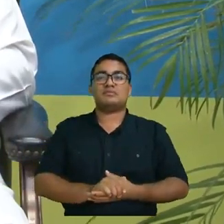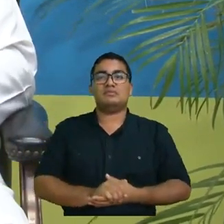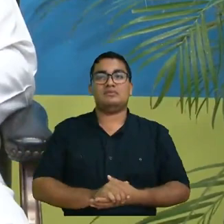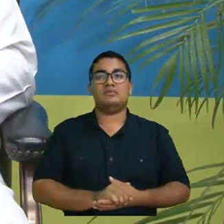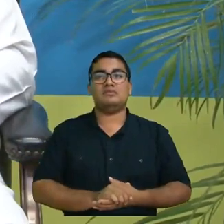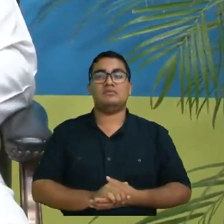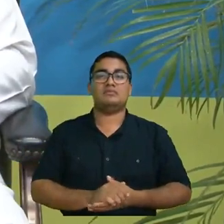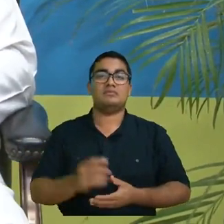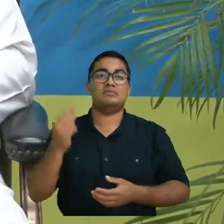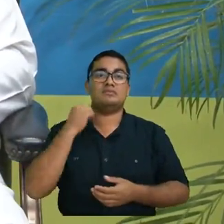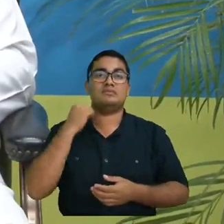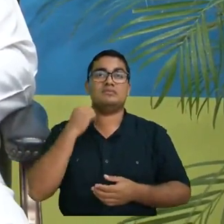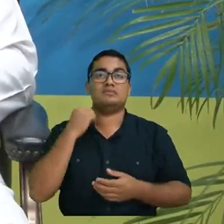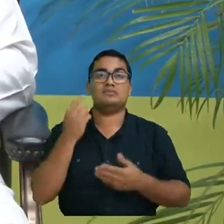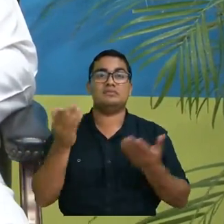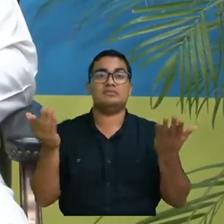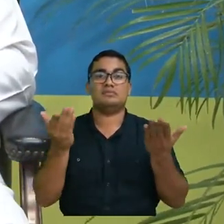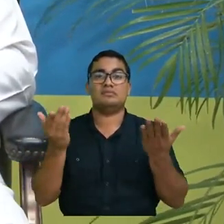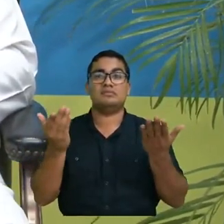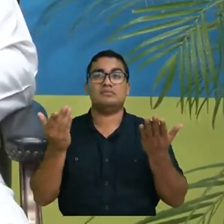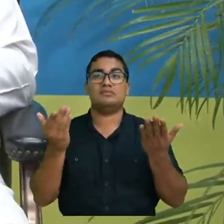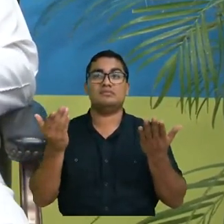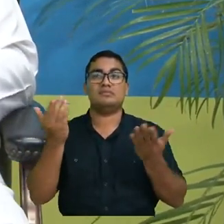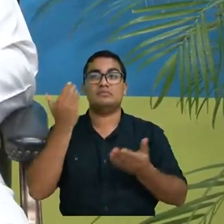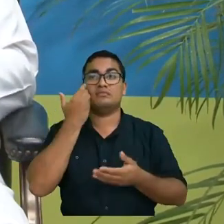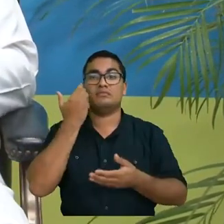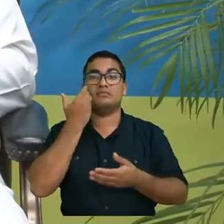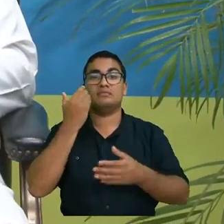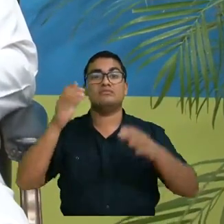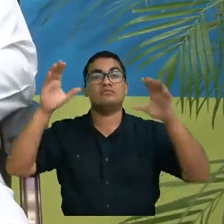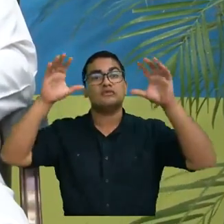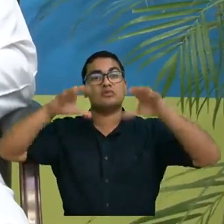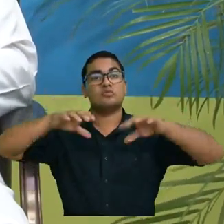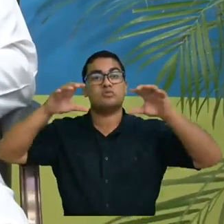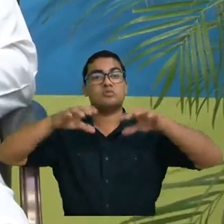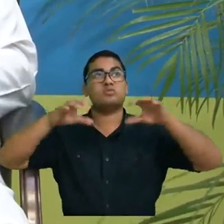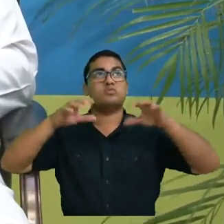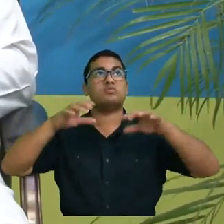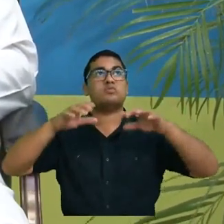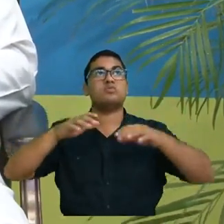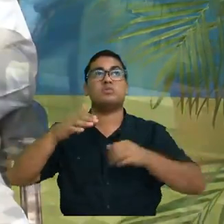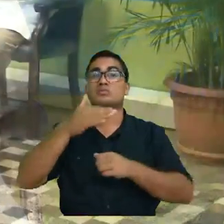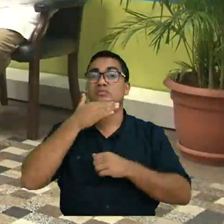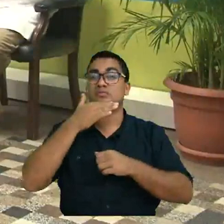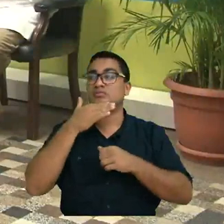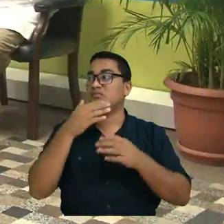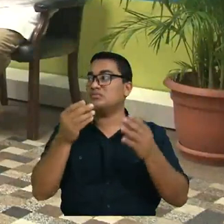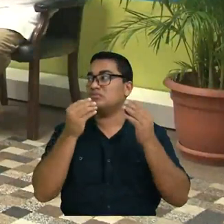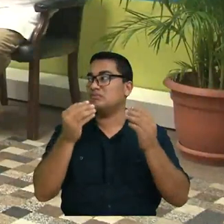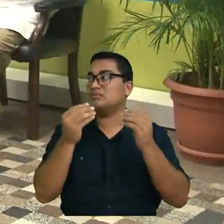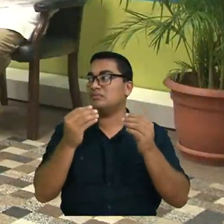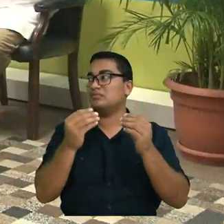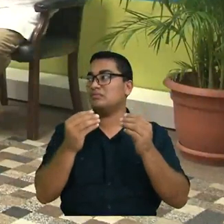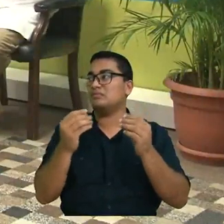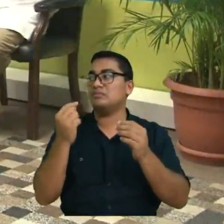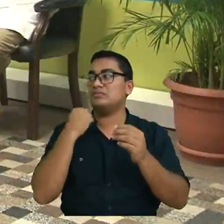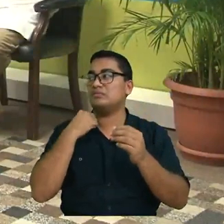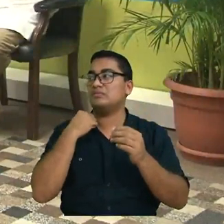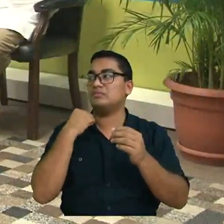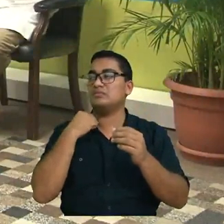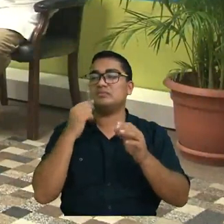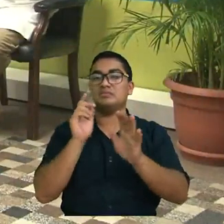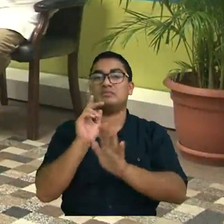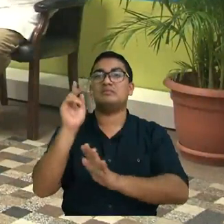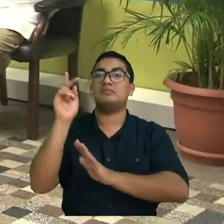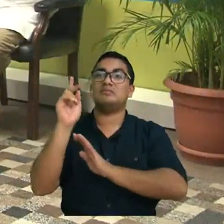siempre causan una epidemia en los tiempos de invierno, donde hay mayor circulación, y siempre ha golpeado más a los países